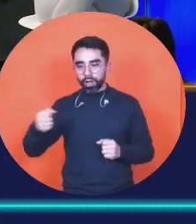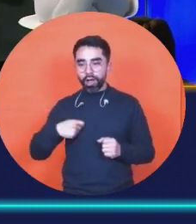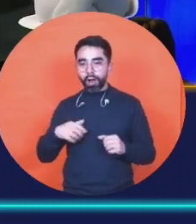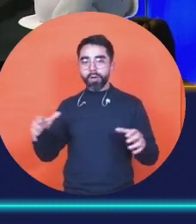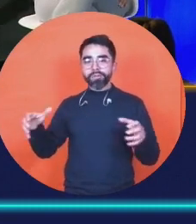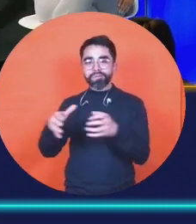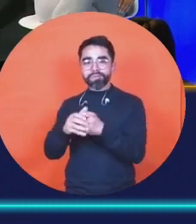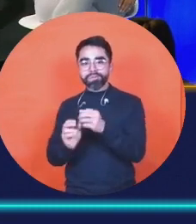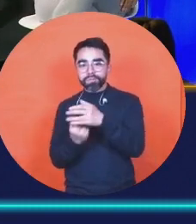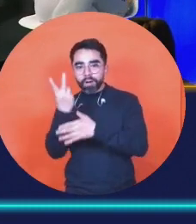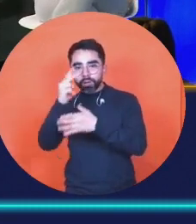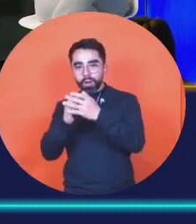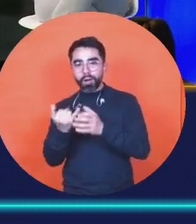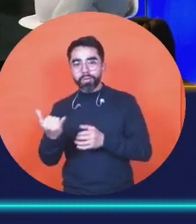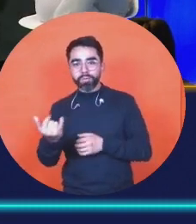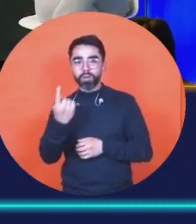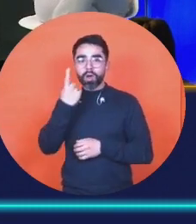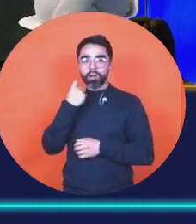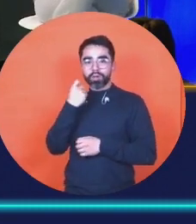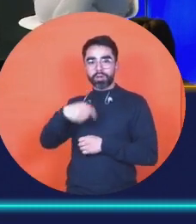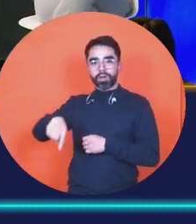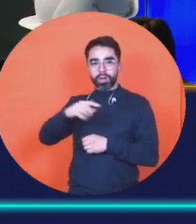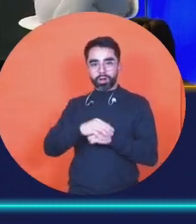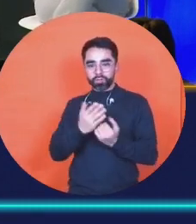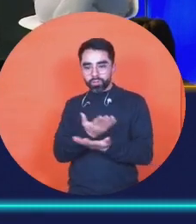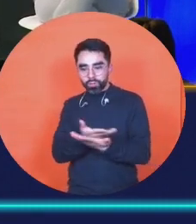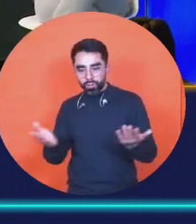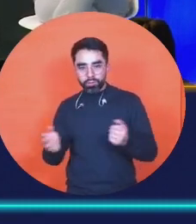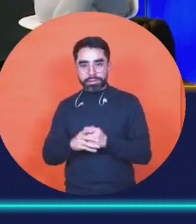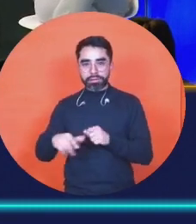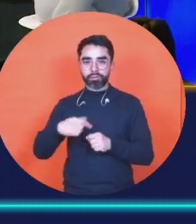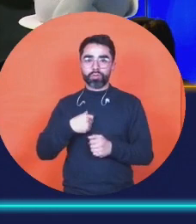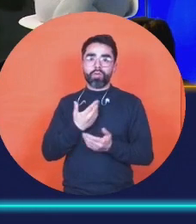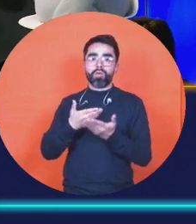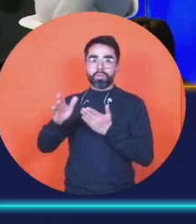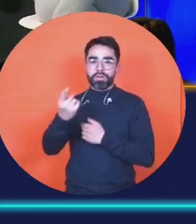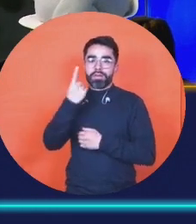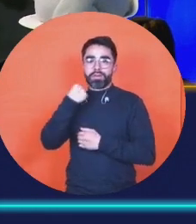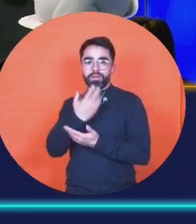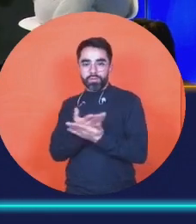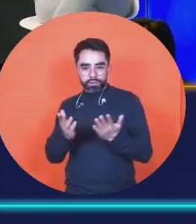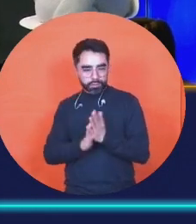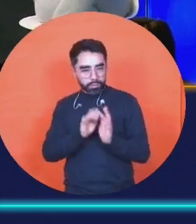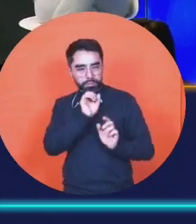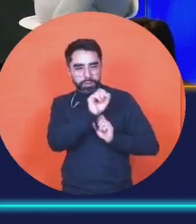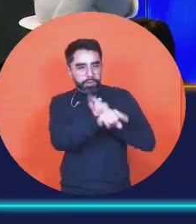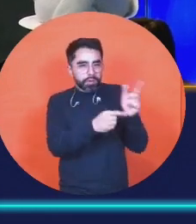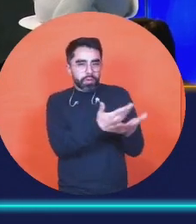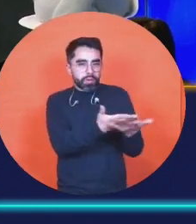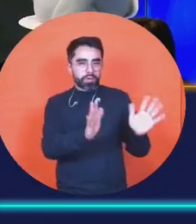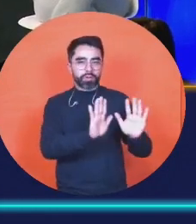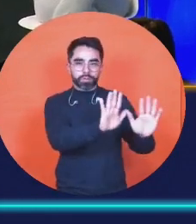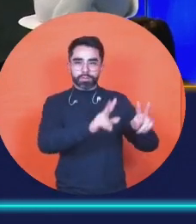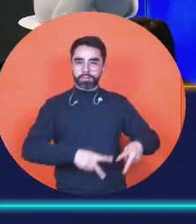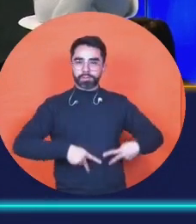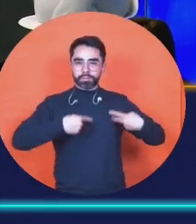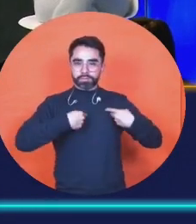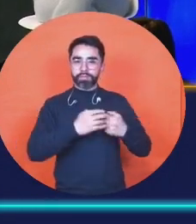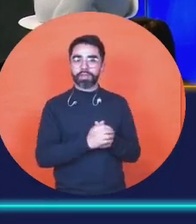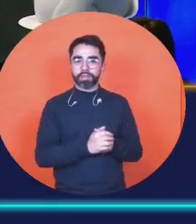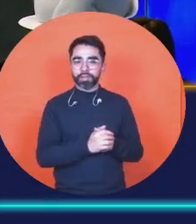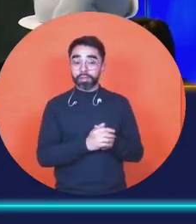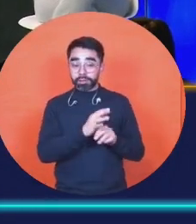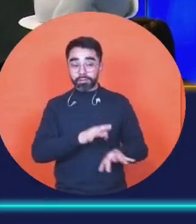un año y no he sido capaz de gastármelo, porque hay tantas espinacas en tu refrigerador. Entonces, la gente de producción de tu